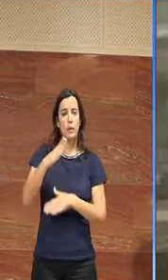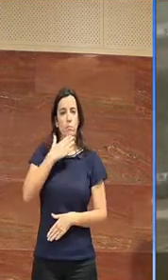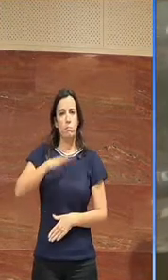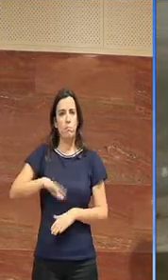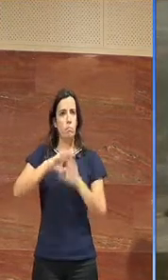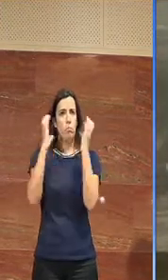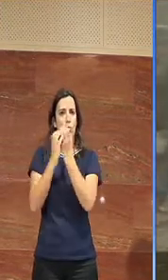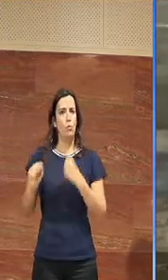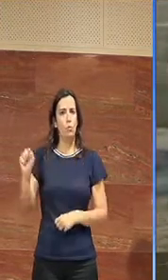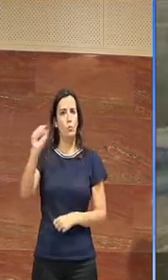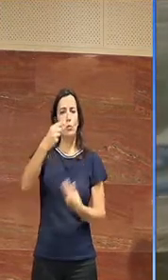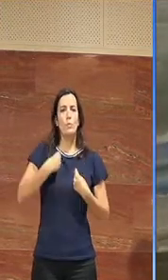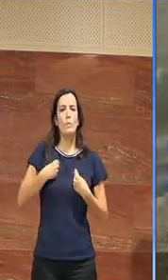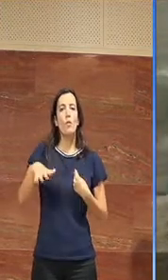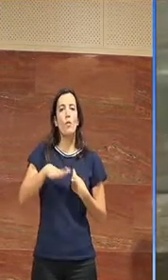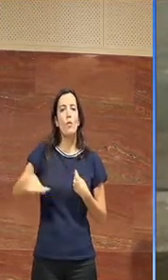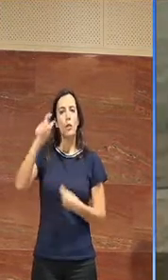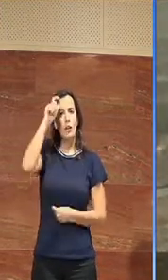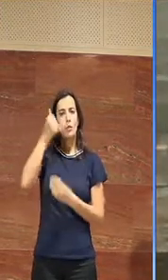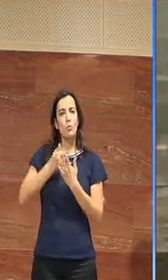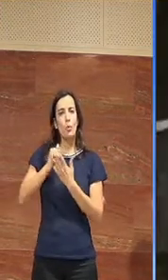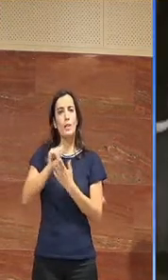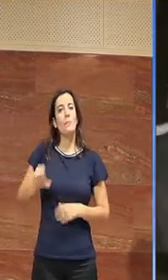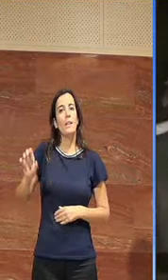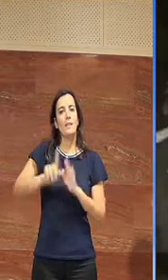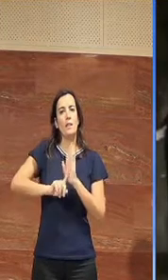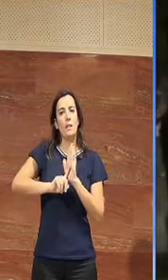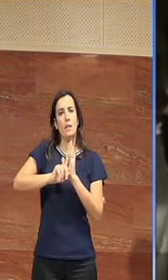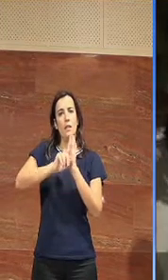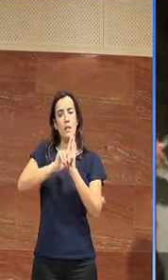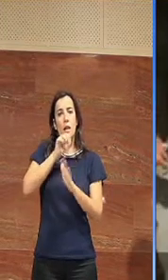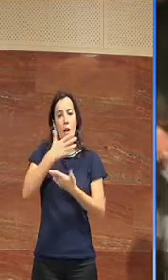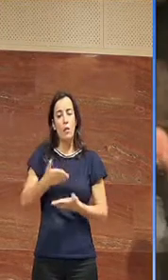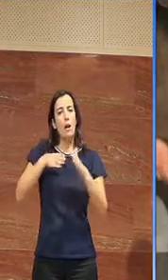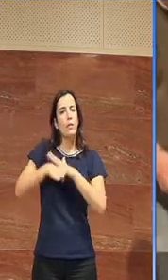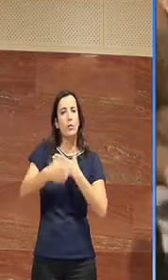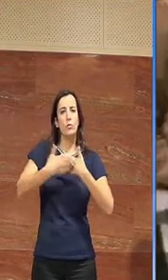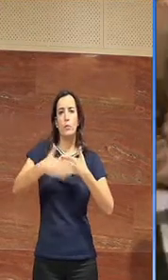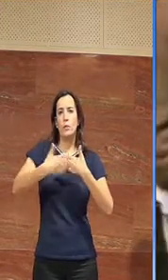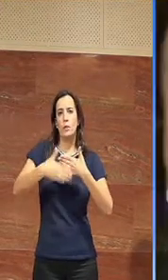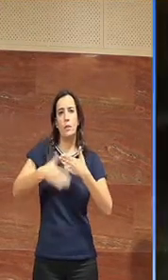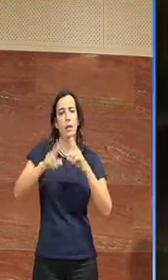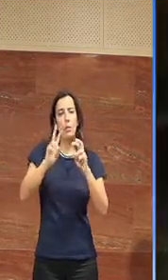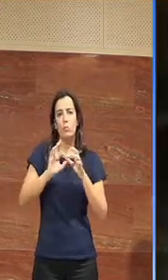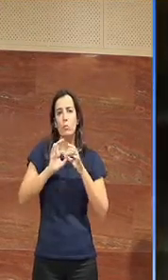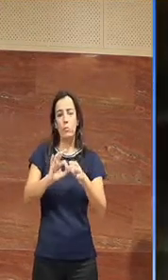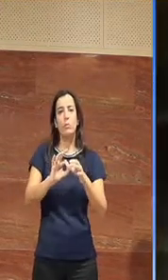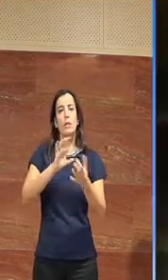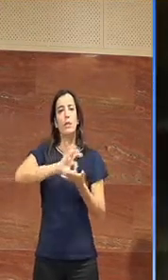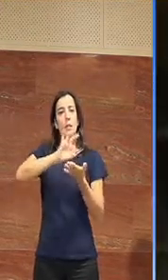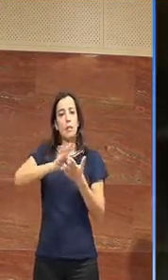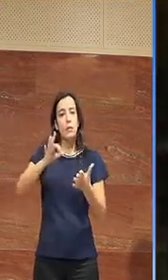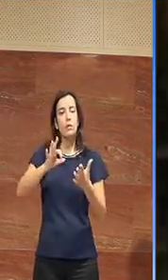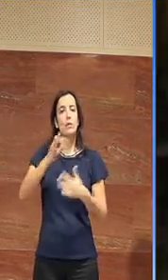todo el mundo viven en zonas rurales de países en desarrollo y tienen un acceso limitado o nulo al agua y a servicios